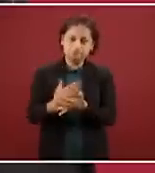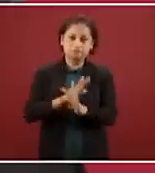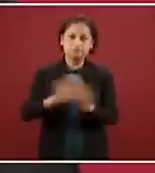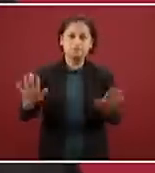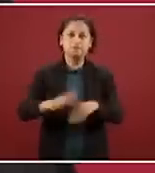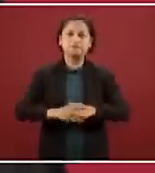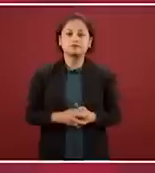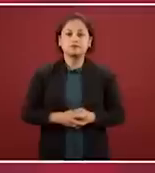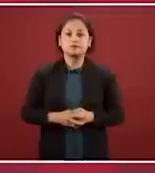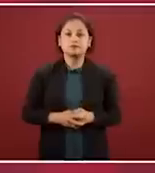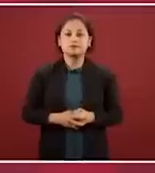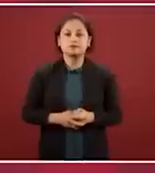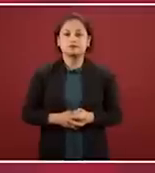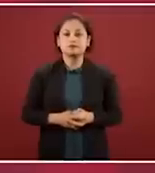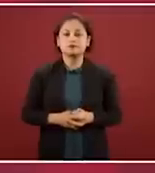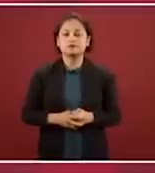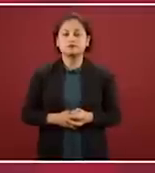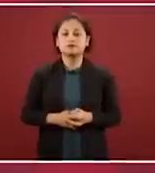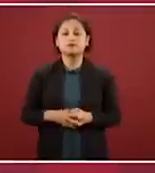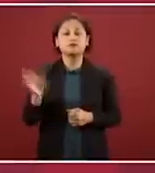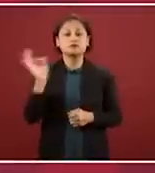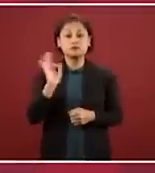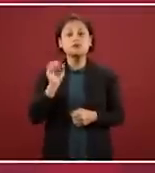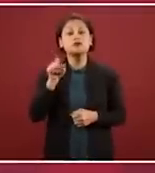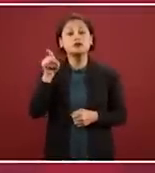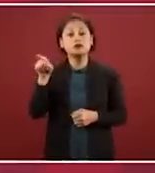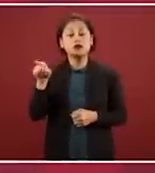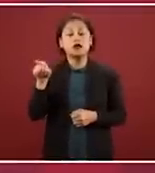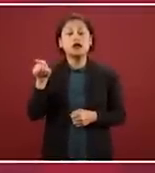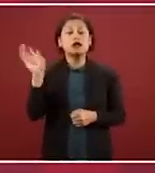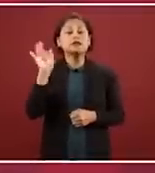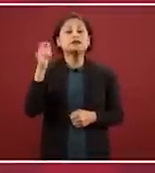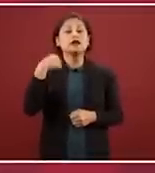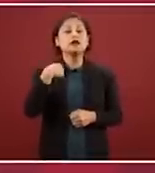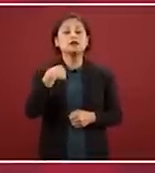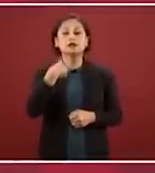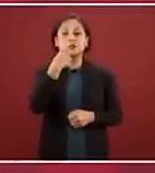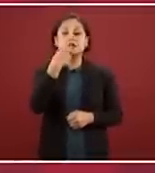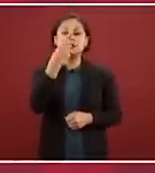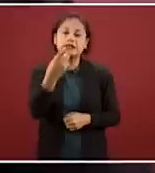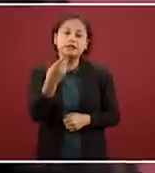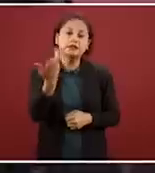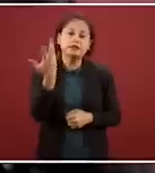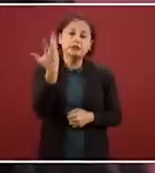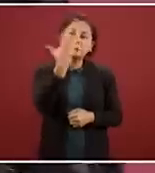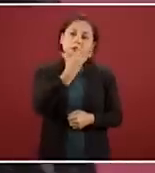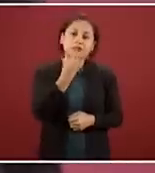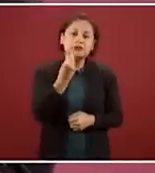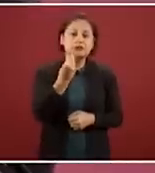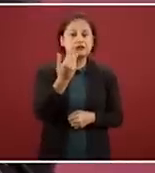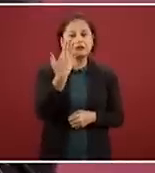Debería de ser más moderado, matizar, pero soy así, directo, para